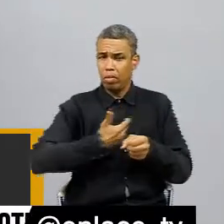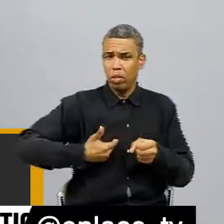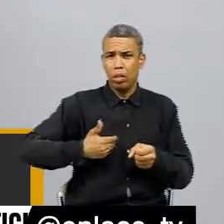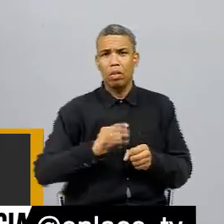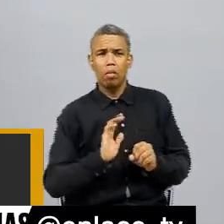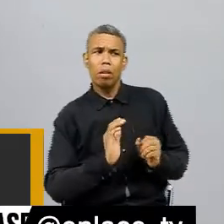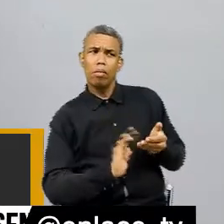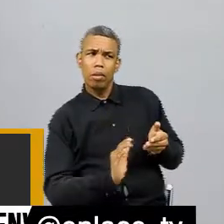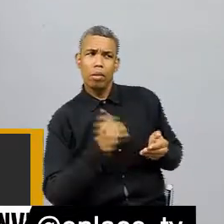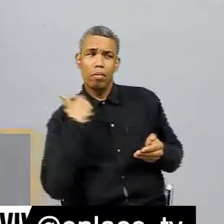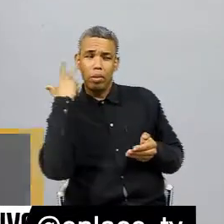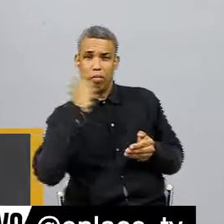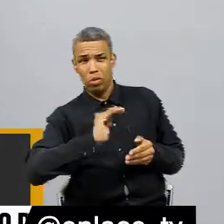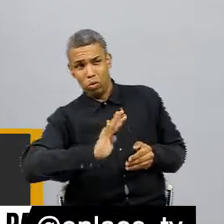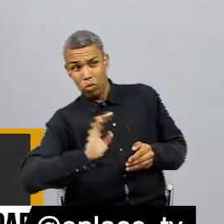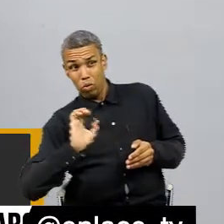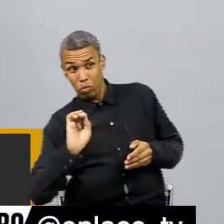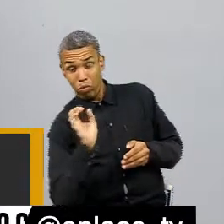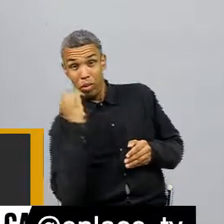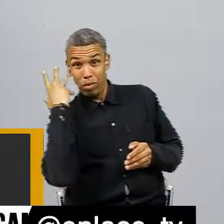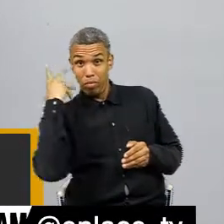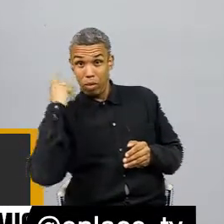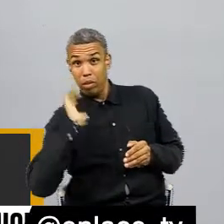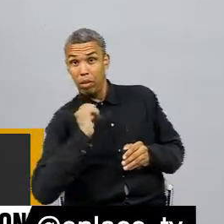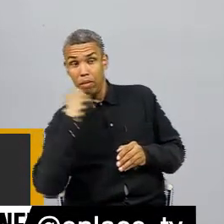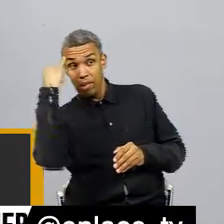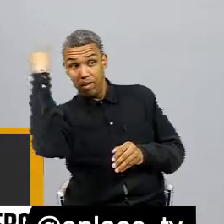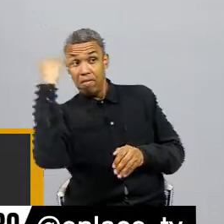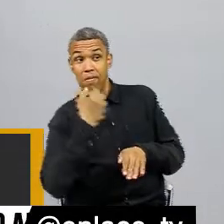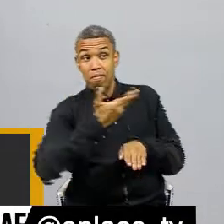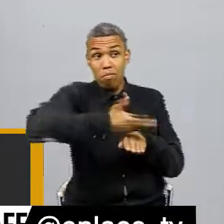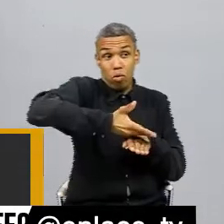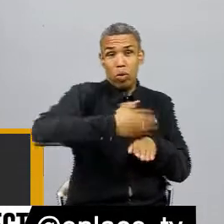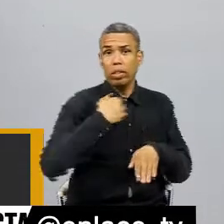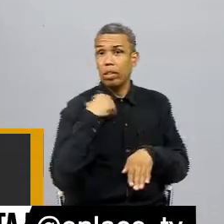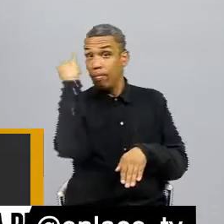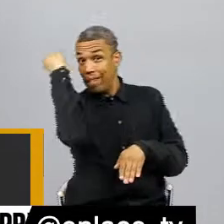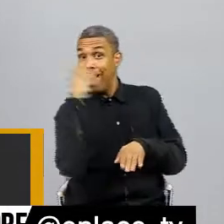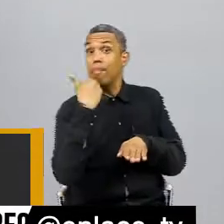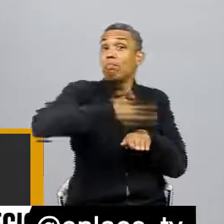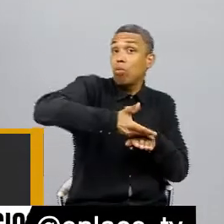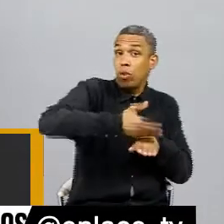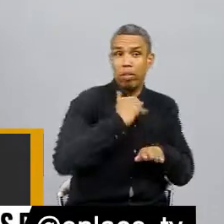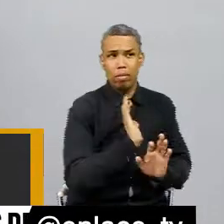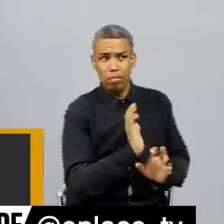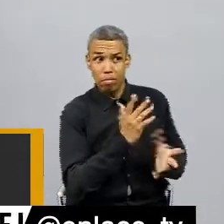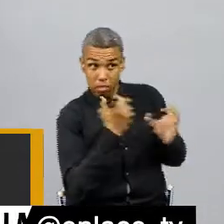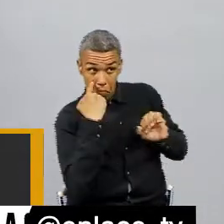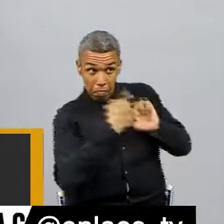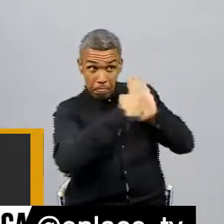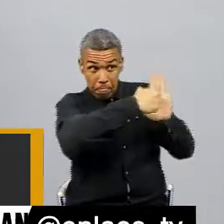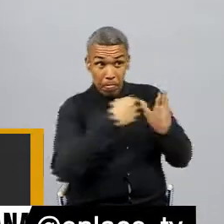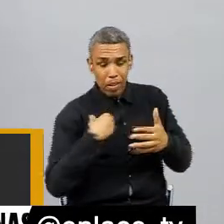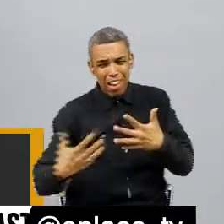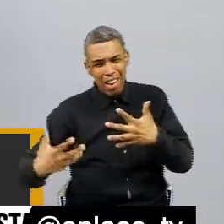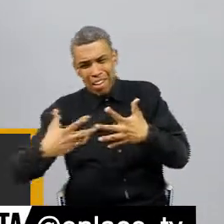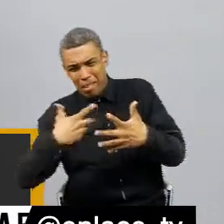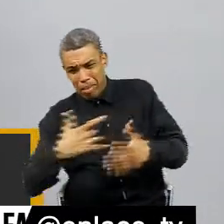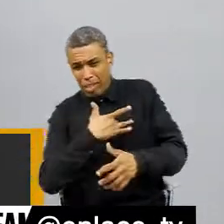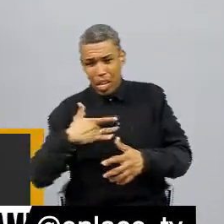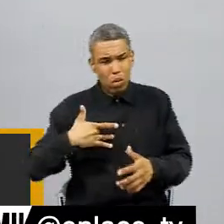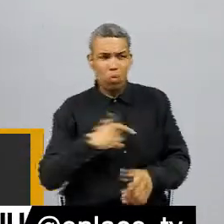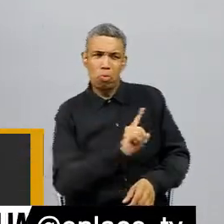Ecopetrol. Tenemos cómo presentar y sustentar una propuesta sin modificar el sistema actual del servicio de salud que tenemos. Pues en la modificación que pretende